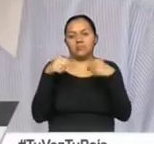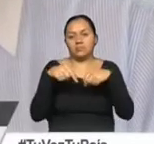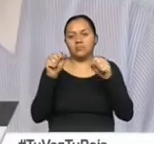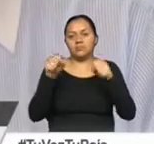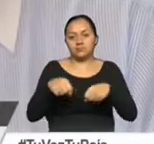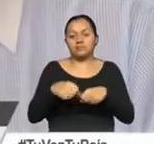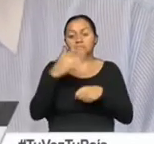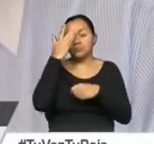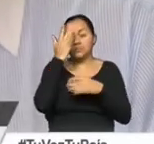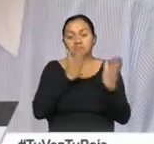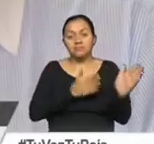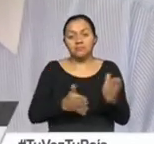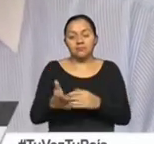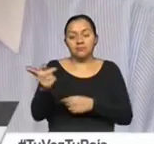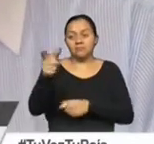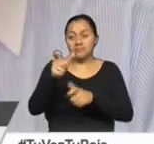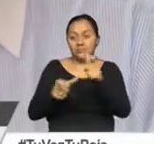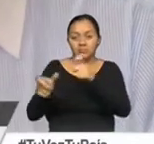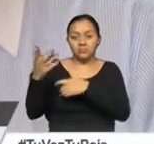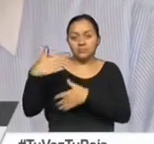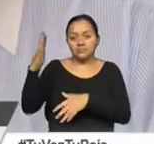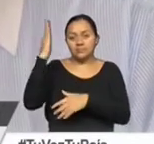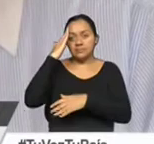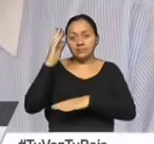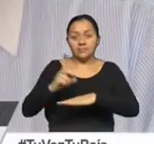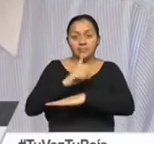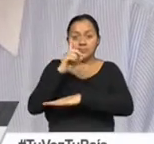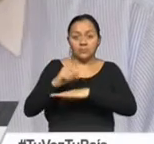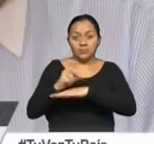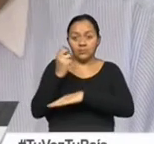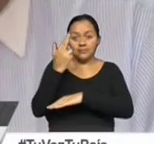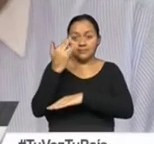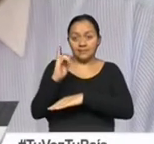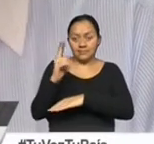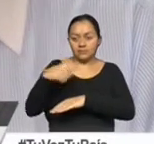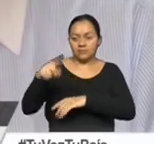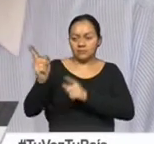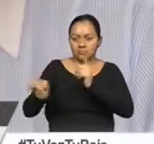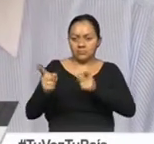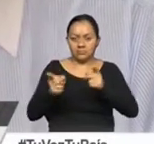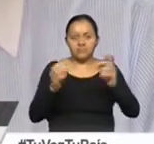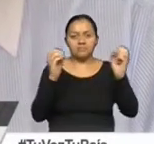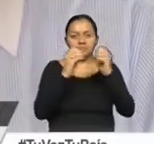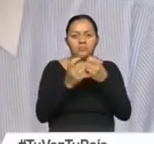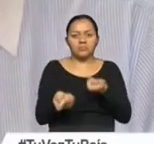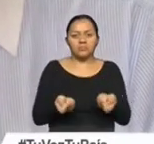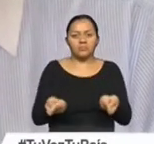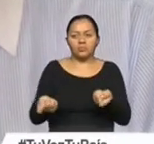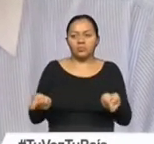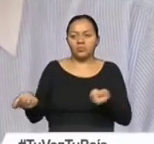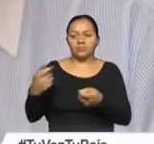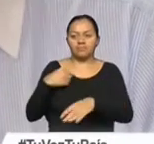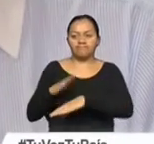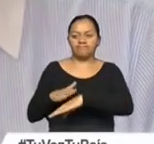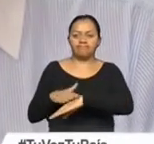por la acción del director general de rentas y los controles que él